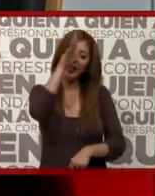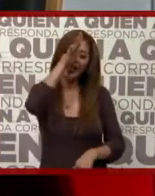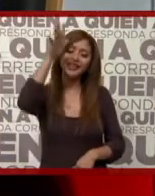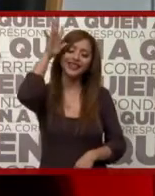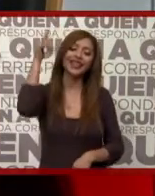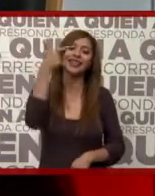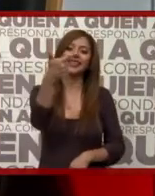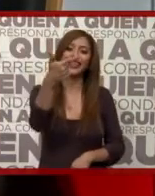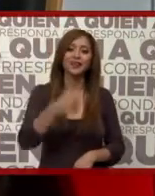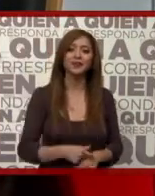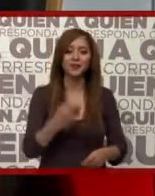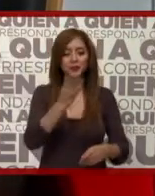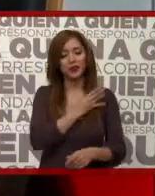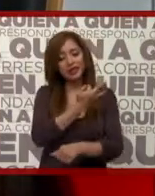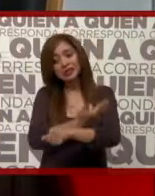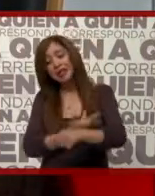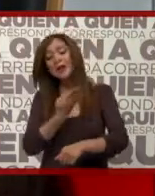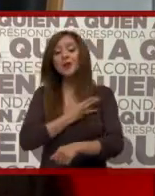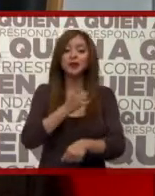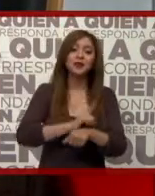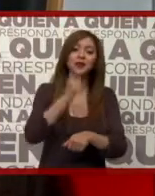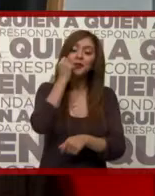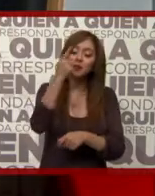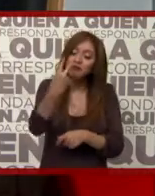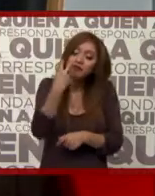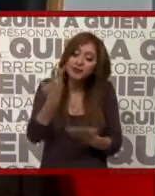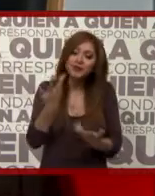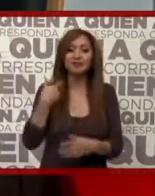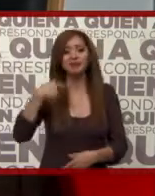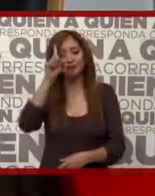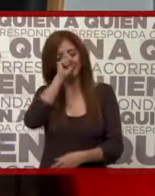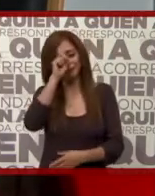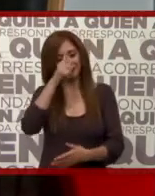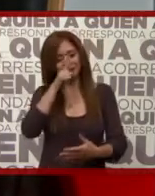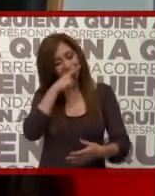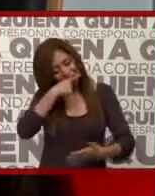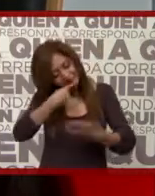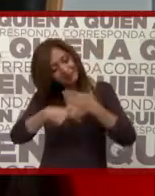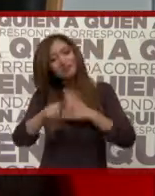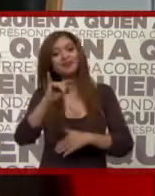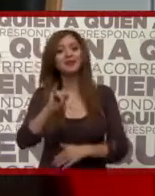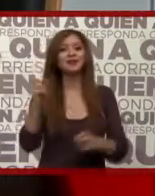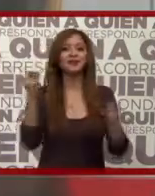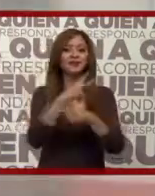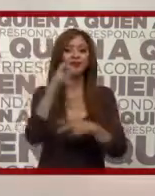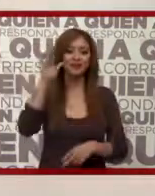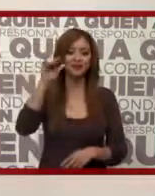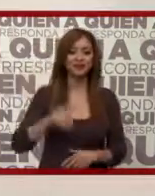7. Buenas tardes, buenos días, según donde nos esté viendo. Y un consejo, ¿sabe qué? No se deje.